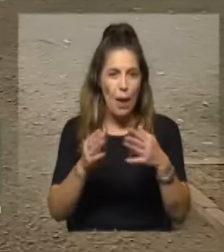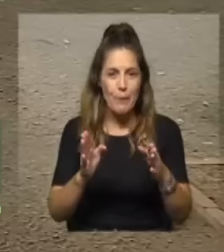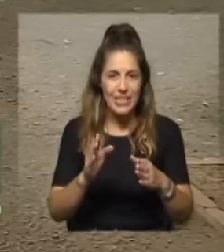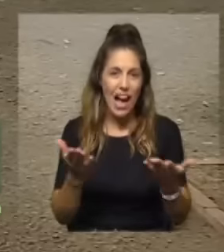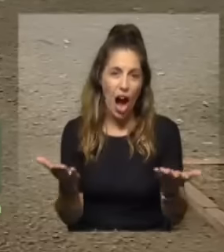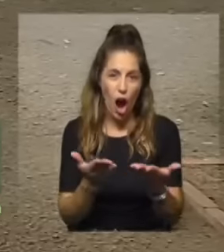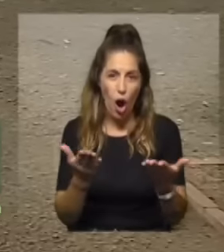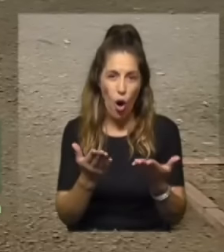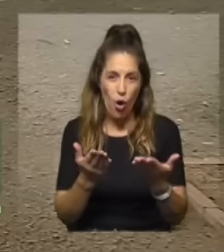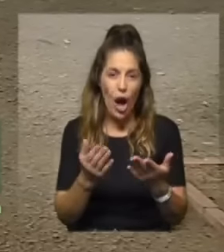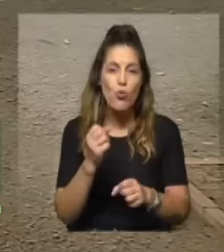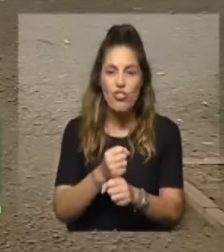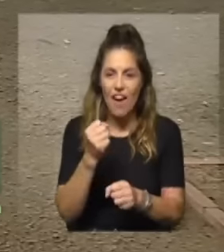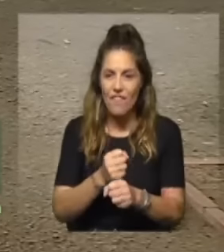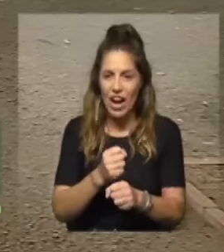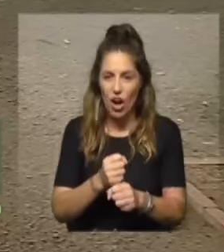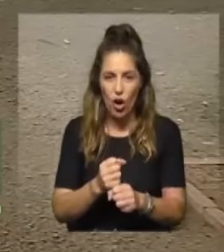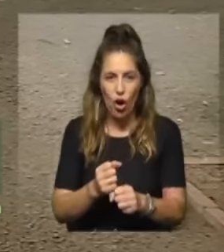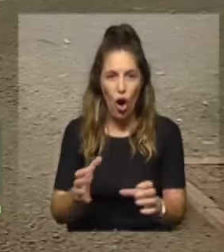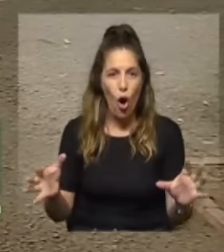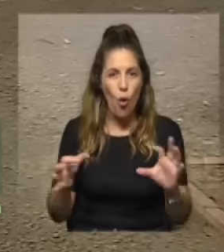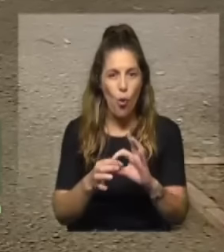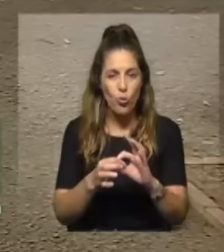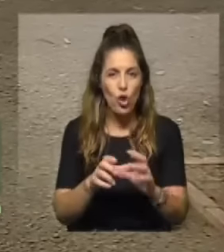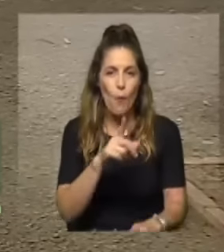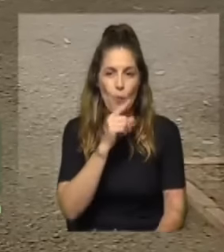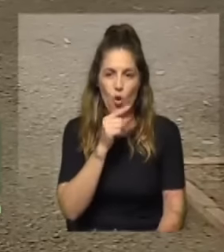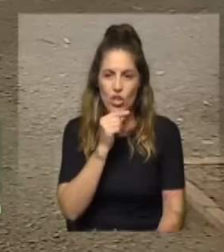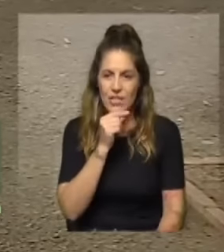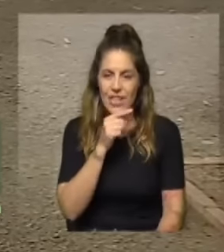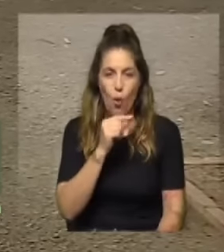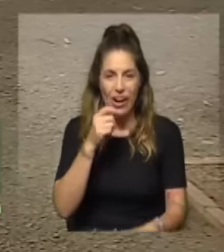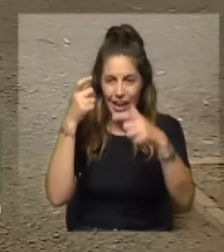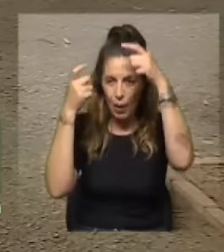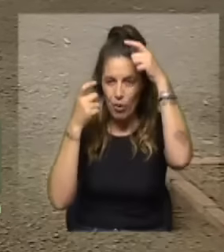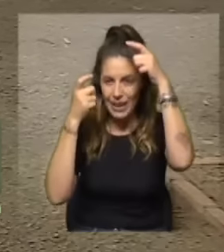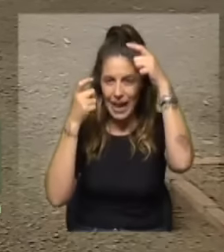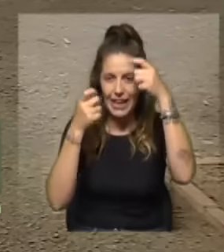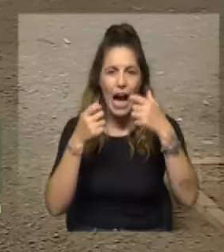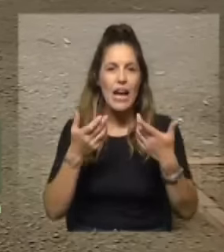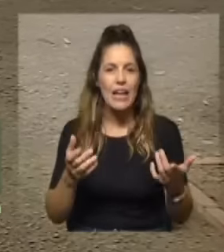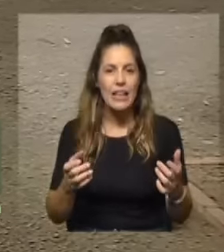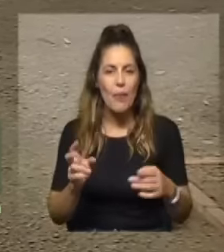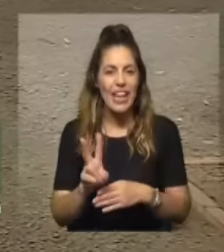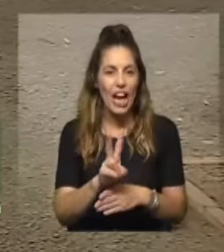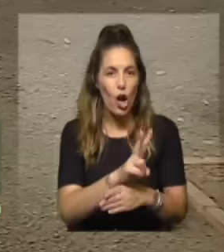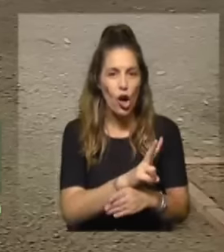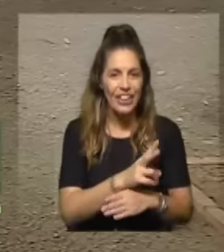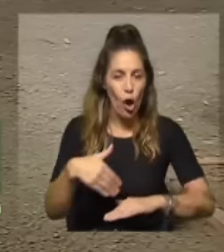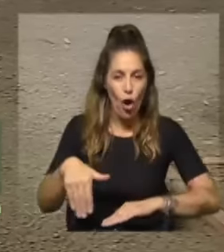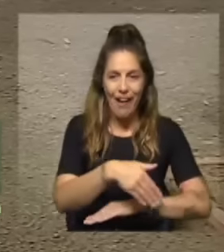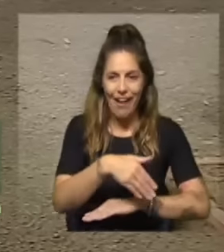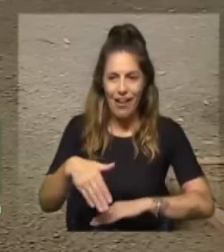minutos un operativo en conjun entre la jefatura de policía y la guardia republicana justamente que estará recorriendo alguna de las